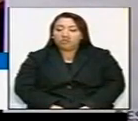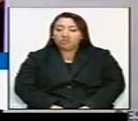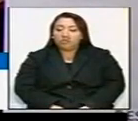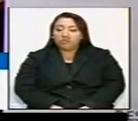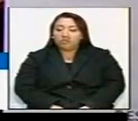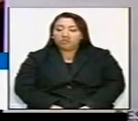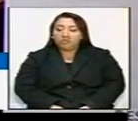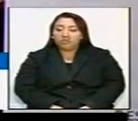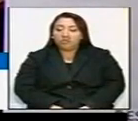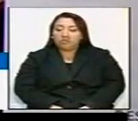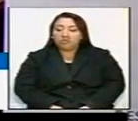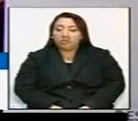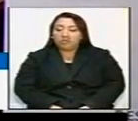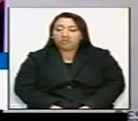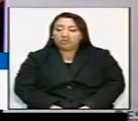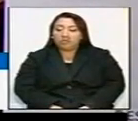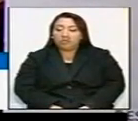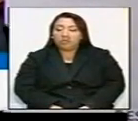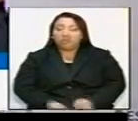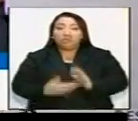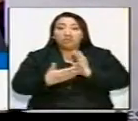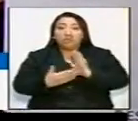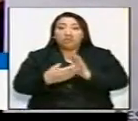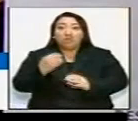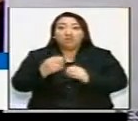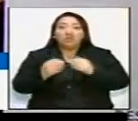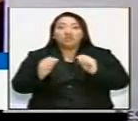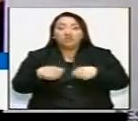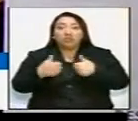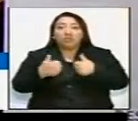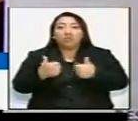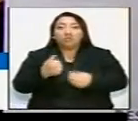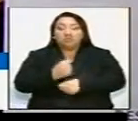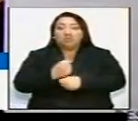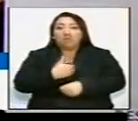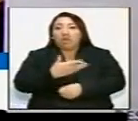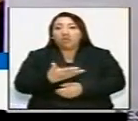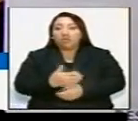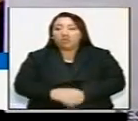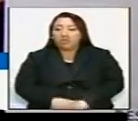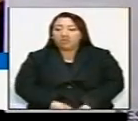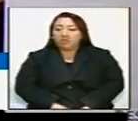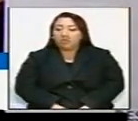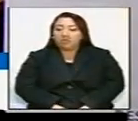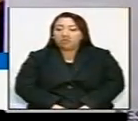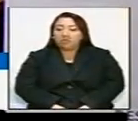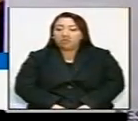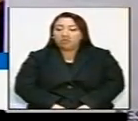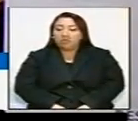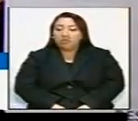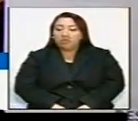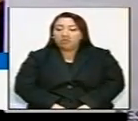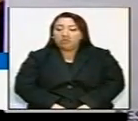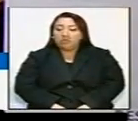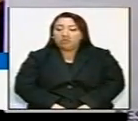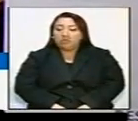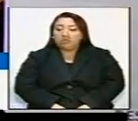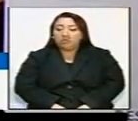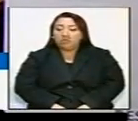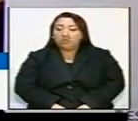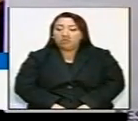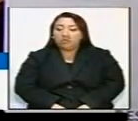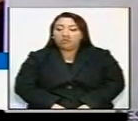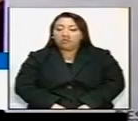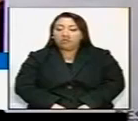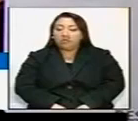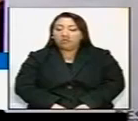demostraron que las reformas estaban dando beneficios. Entonces, al inicio